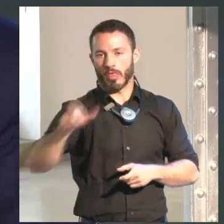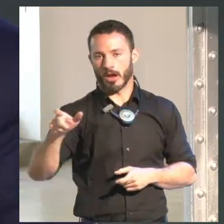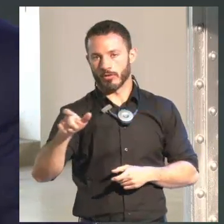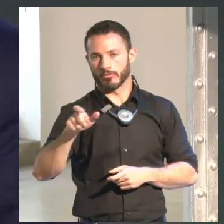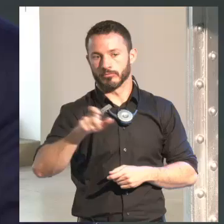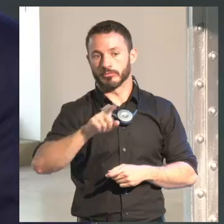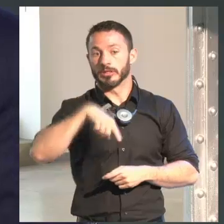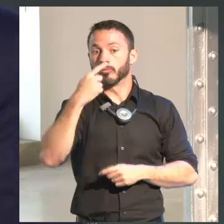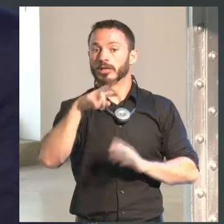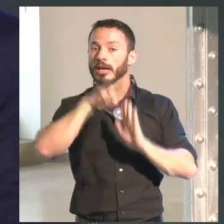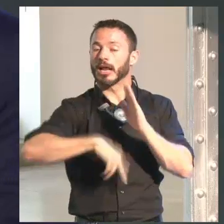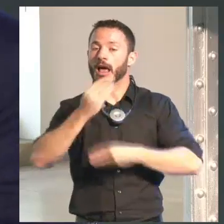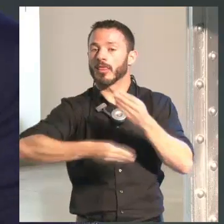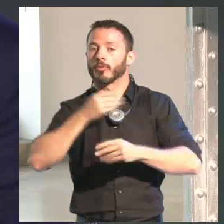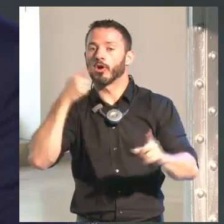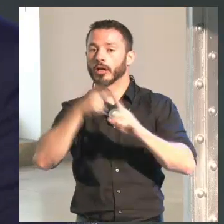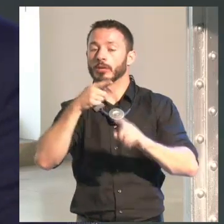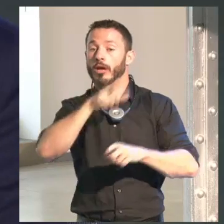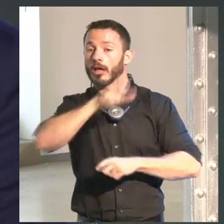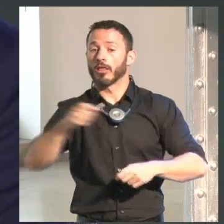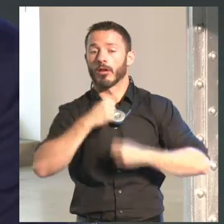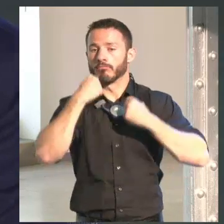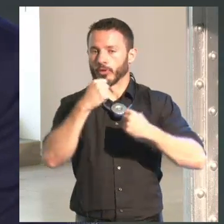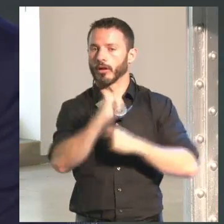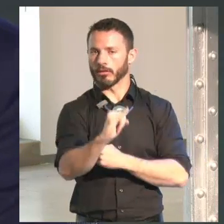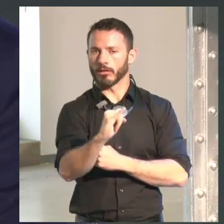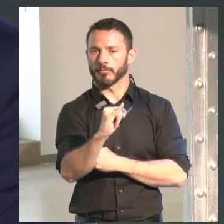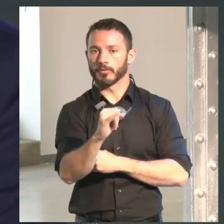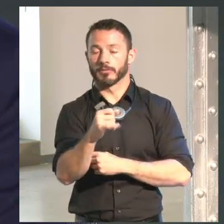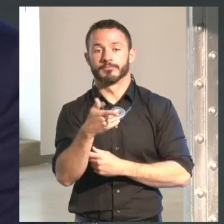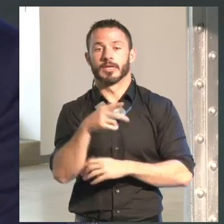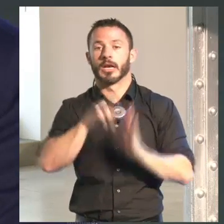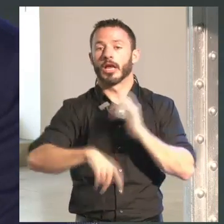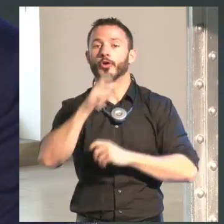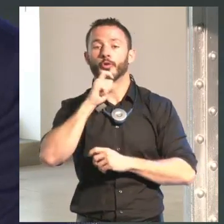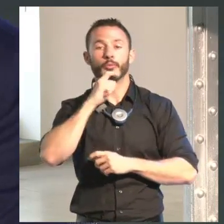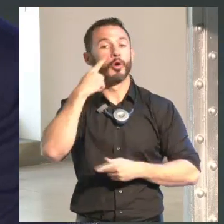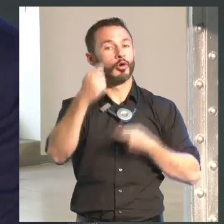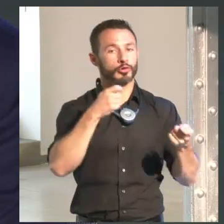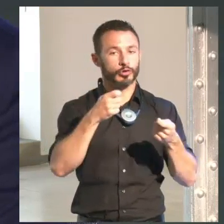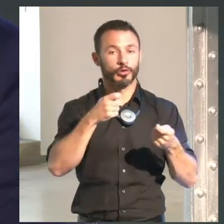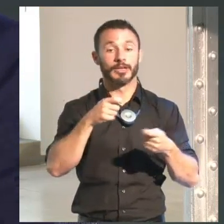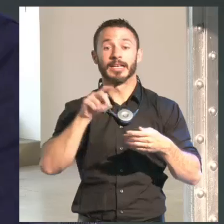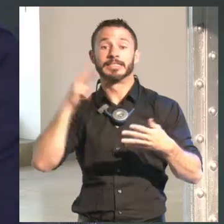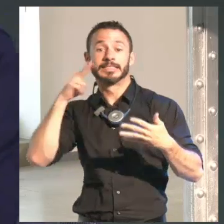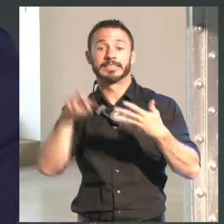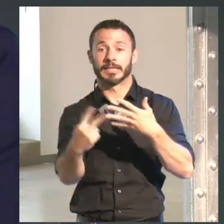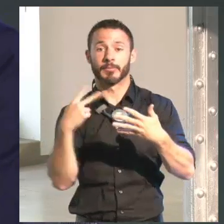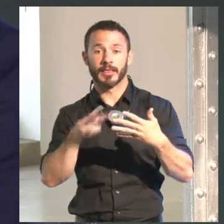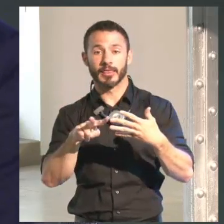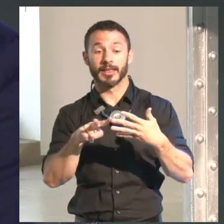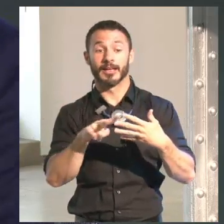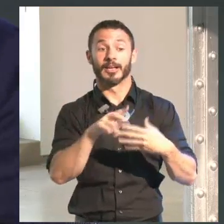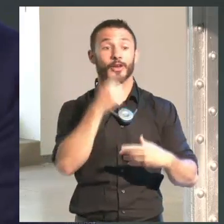tenga poder. ¿Cuáles serían las reglas? Control, transparencia, y control más transparencia generaría